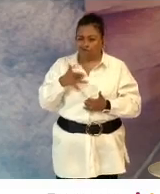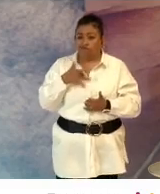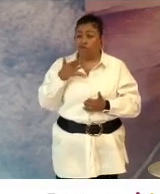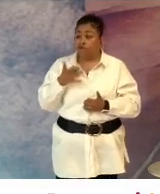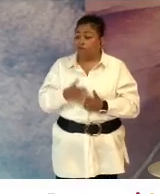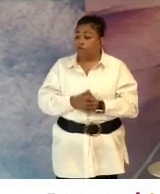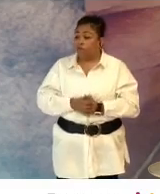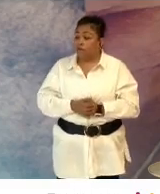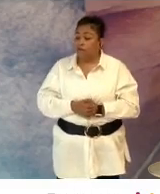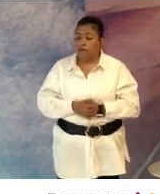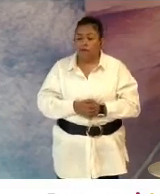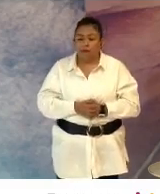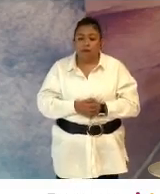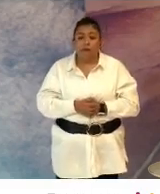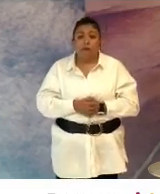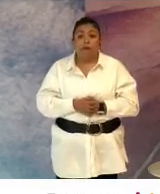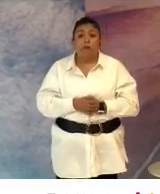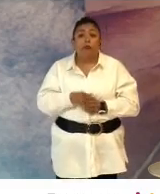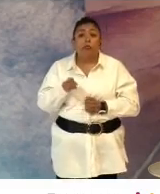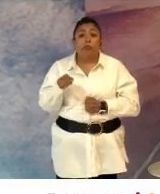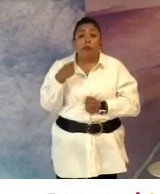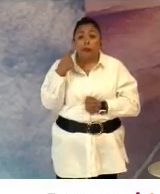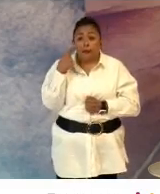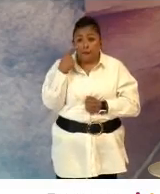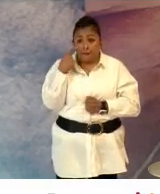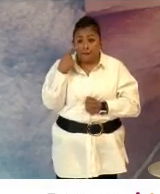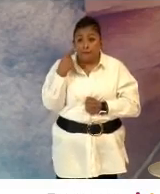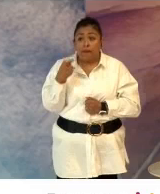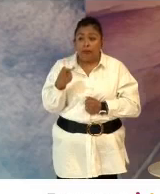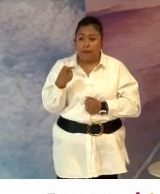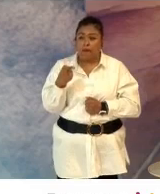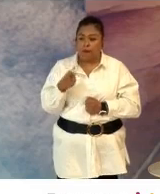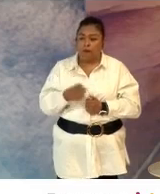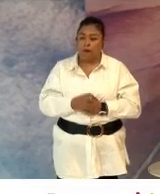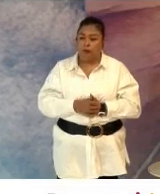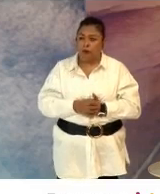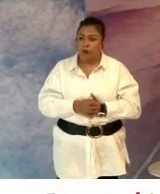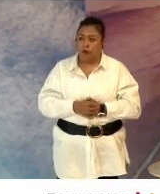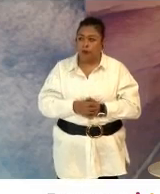Y aquí vemos la indicación de esta